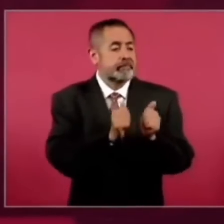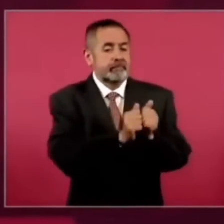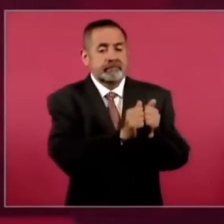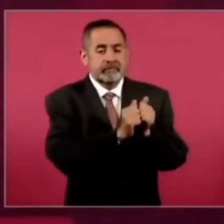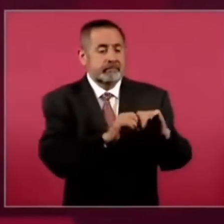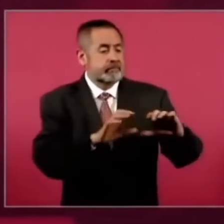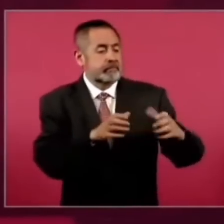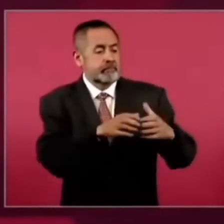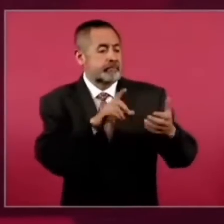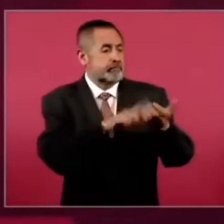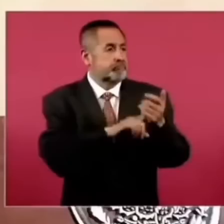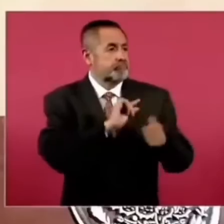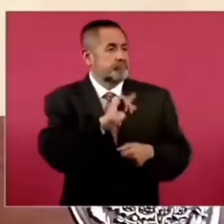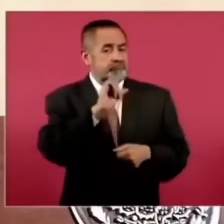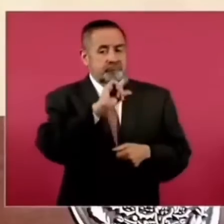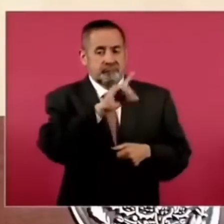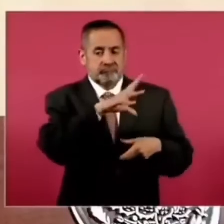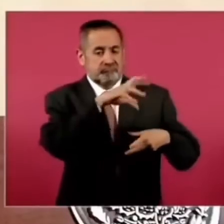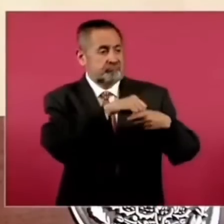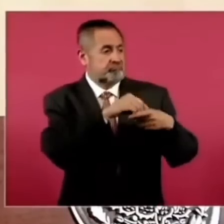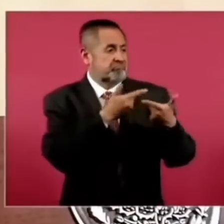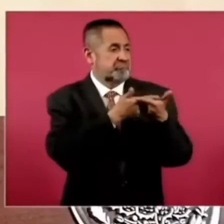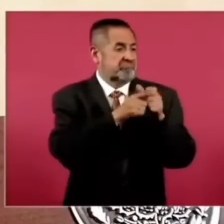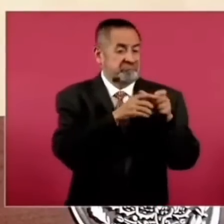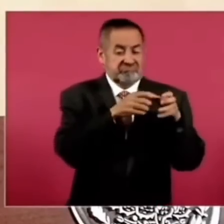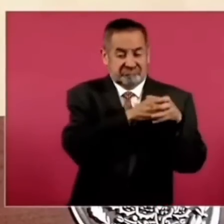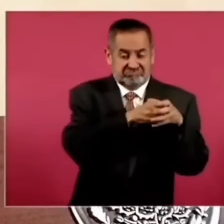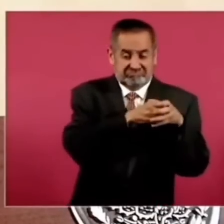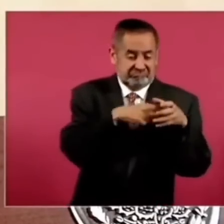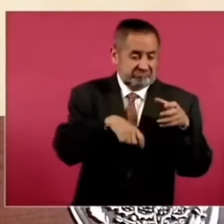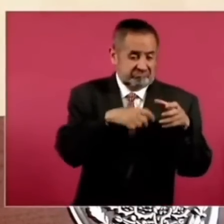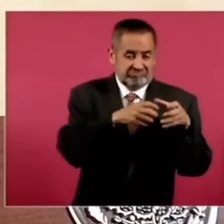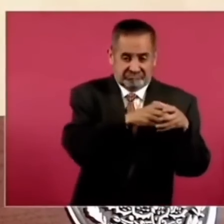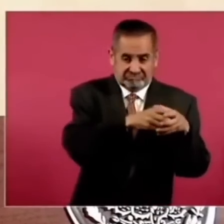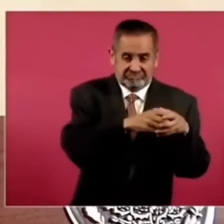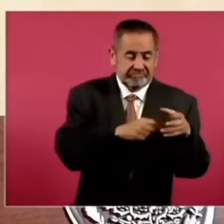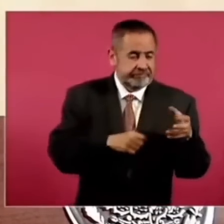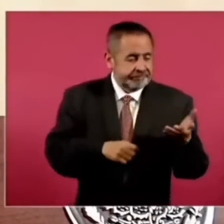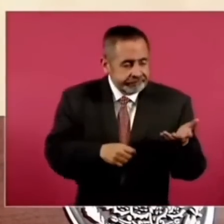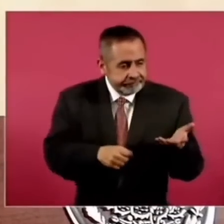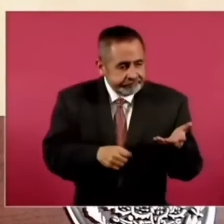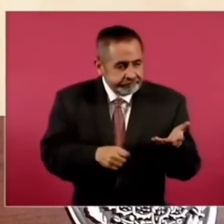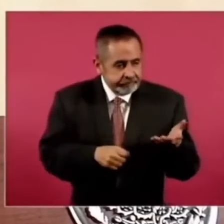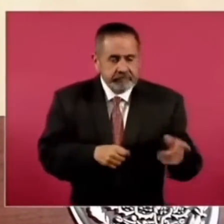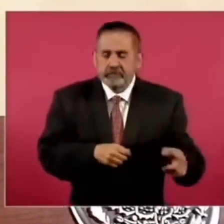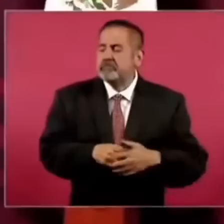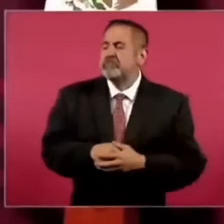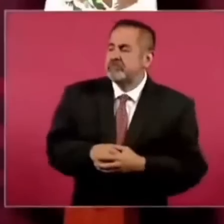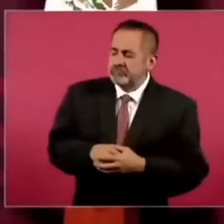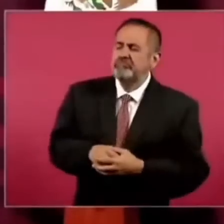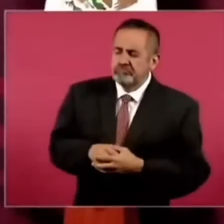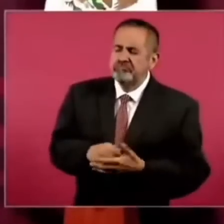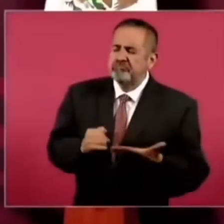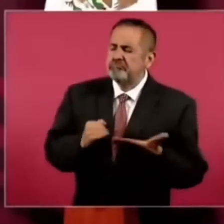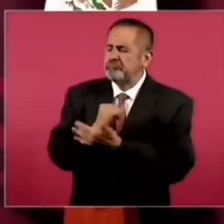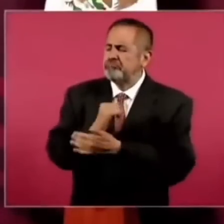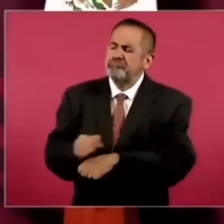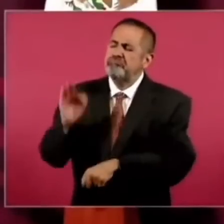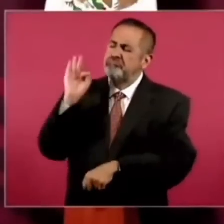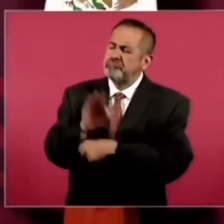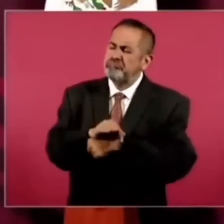con potentados decidió